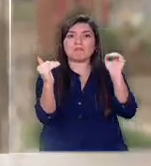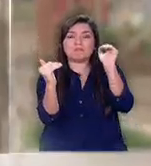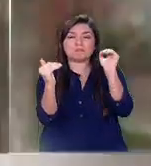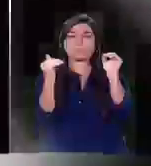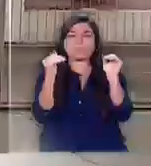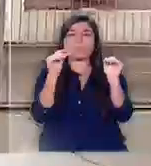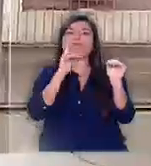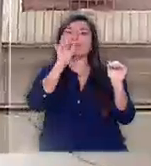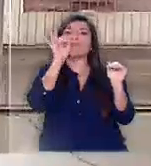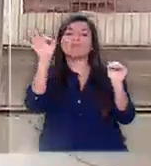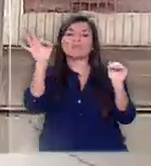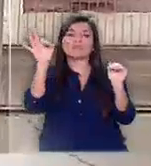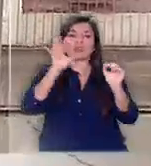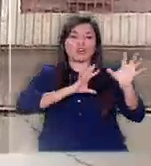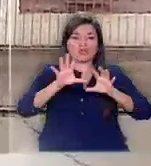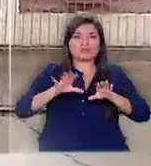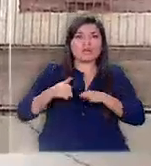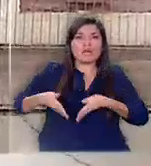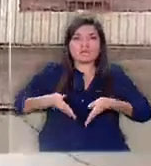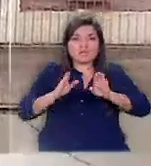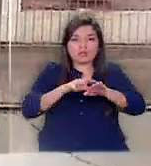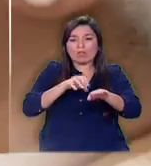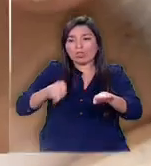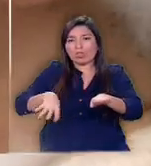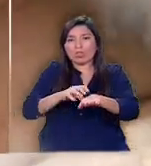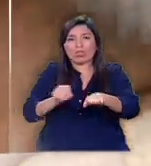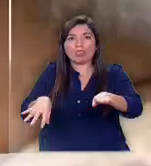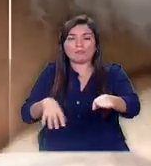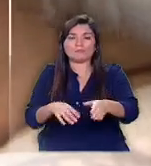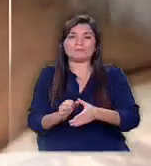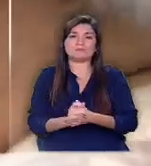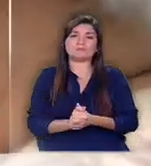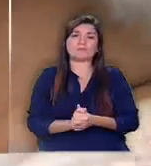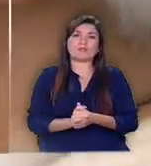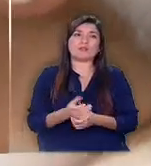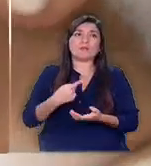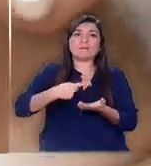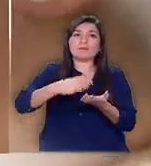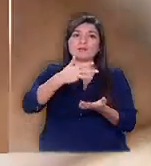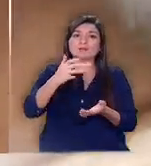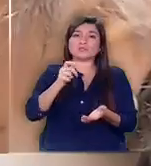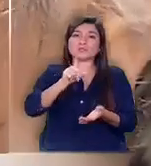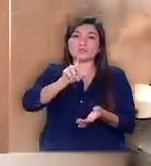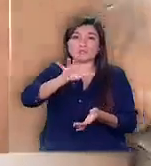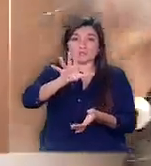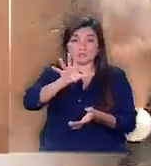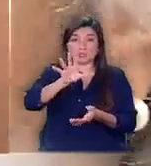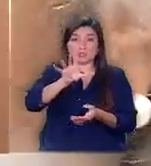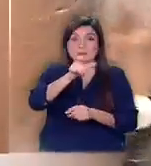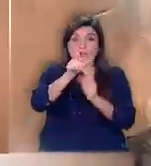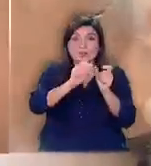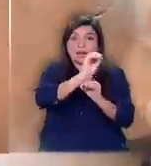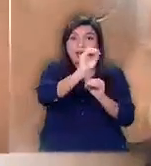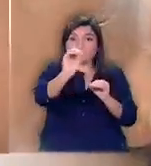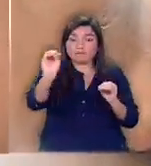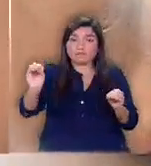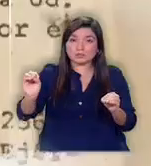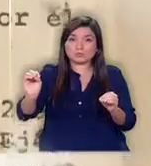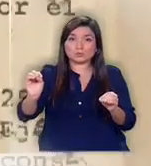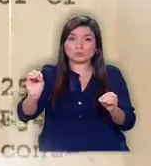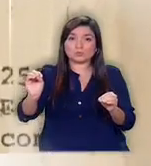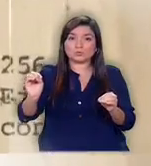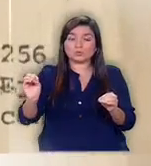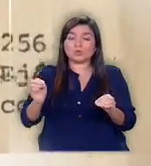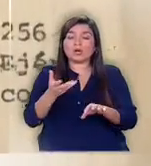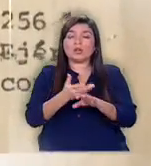por el camino. Los vecinos fueron notificados el 29 de diciembre de 1975. La salida abrupta de María y de las otras familias